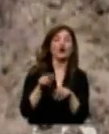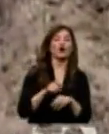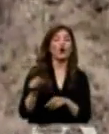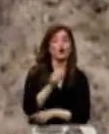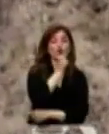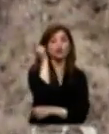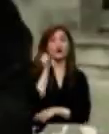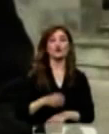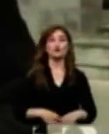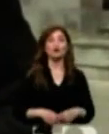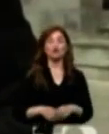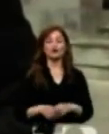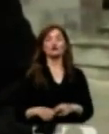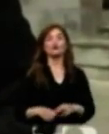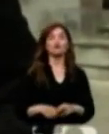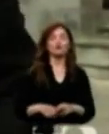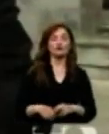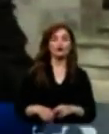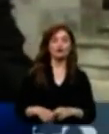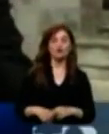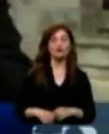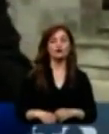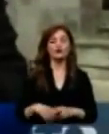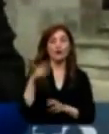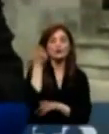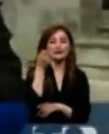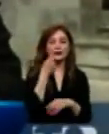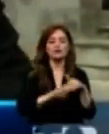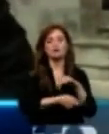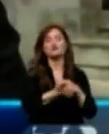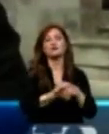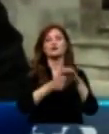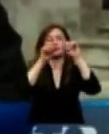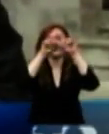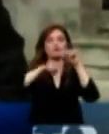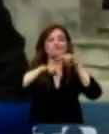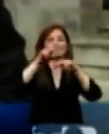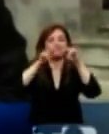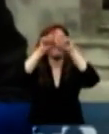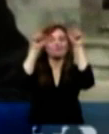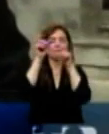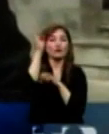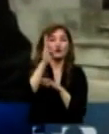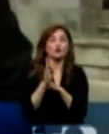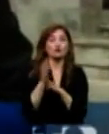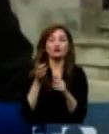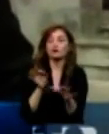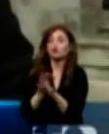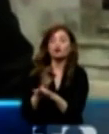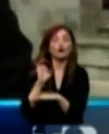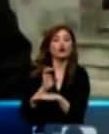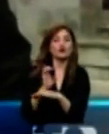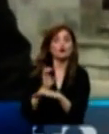Y ganó el concurso. Pero ¿cómo es que el dinero producto de los sobornos de la constructora brasileña Odebrecht llegó hasta las cuentas de los